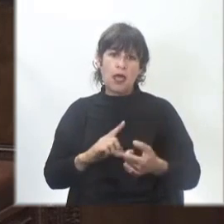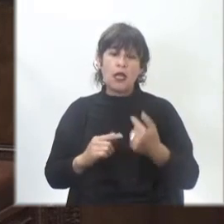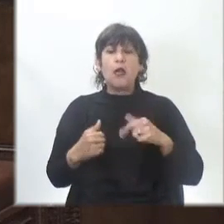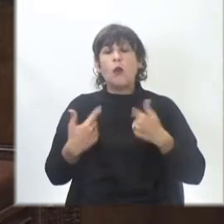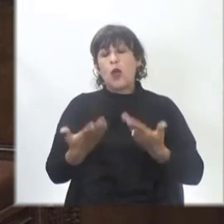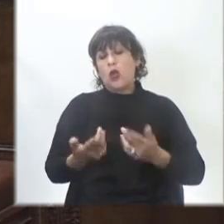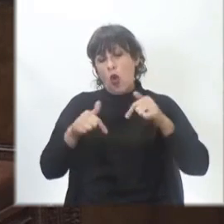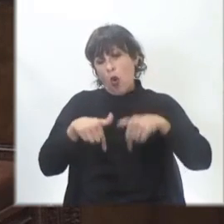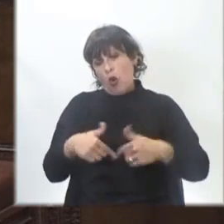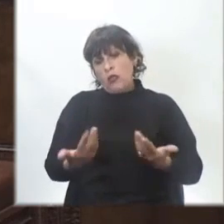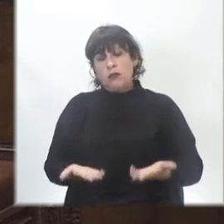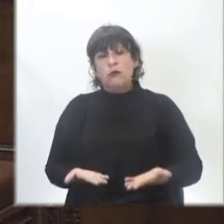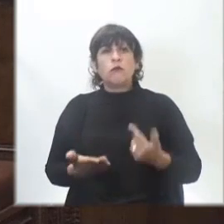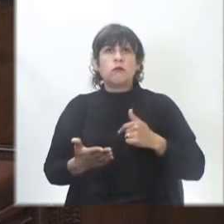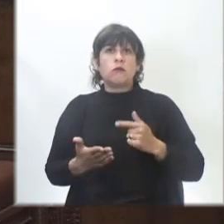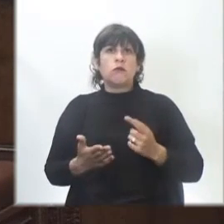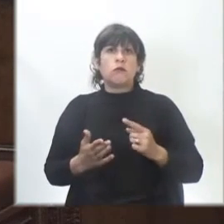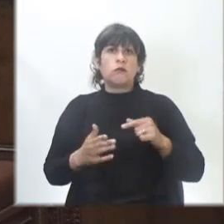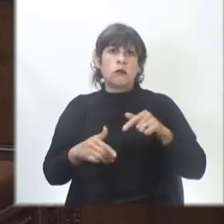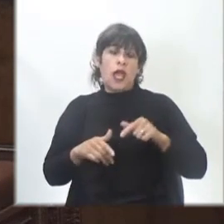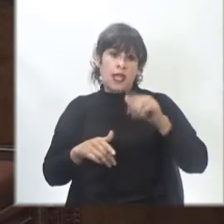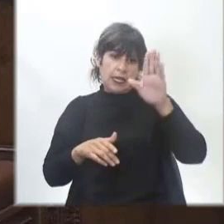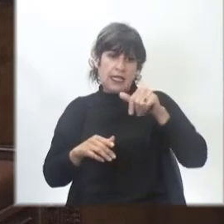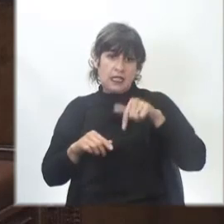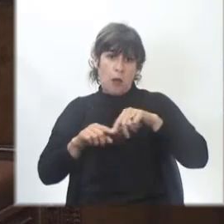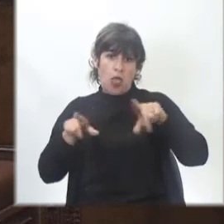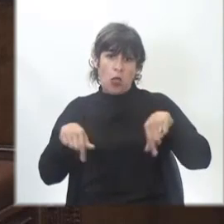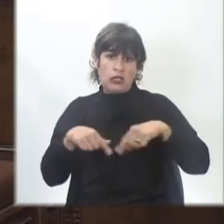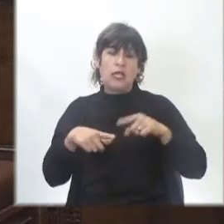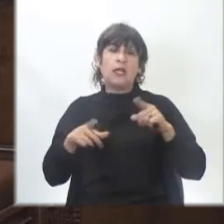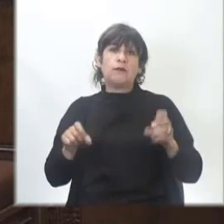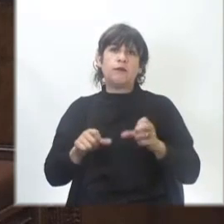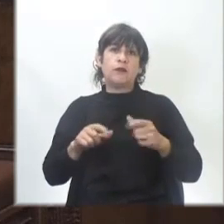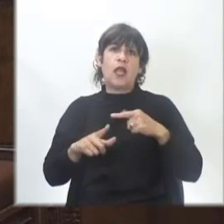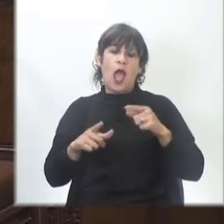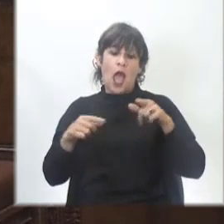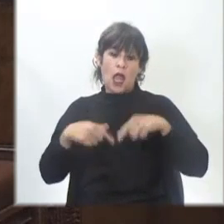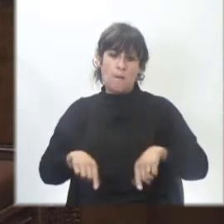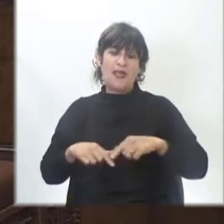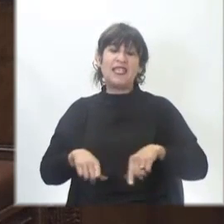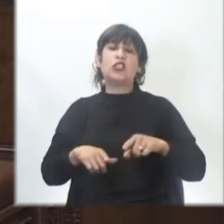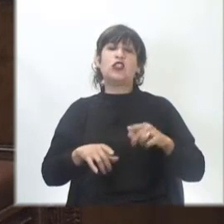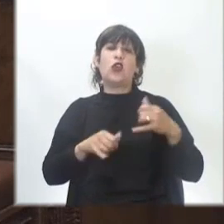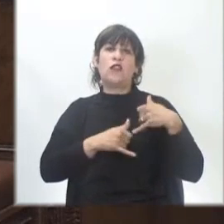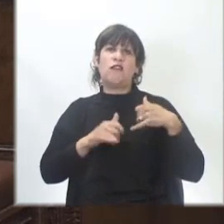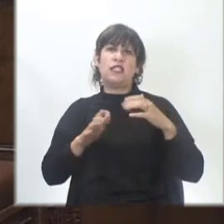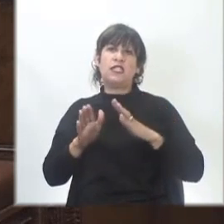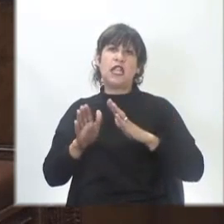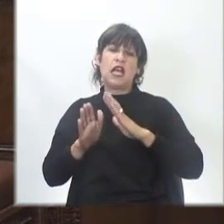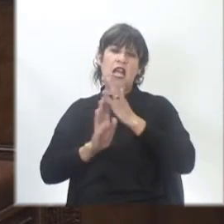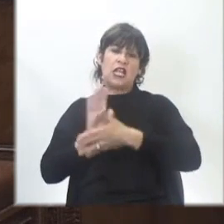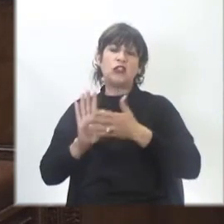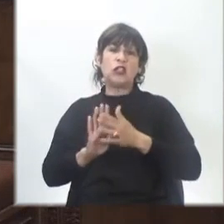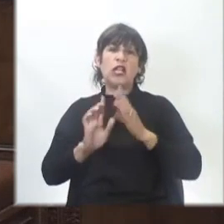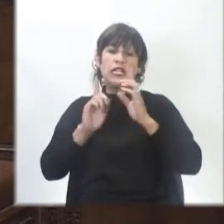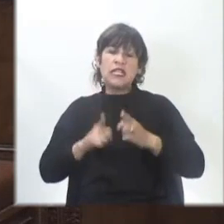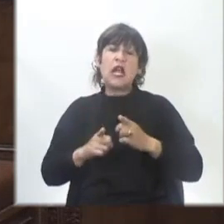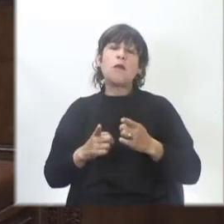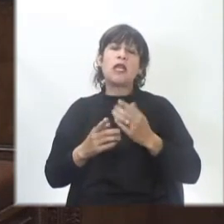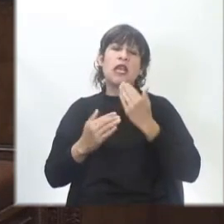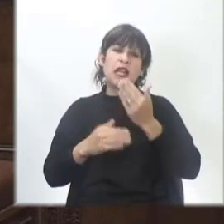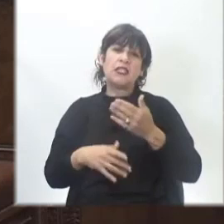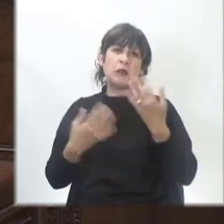hoy volcar en este llamado a sala que hacemos al ministro de Defensa Nacional. Y también agradecer